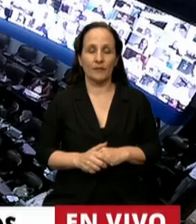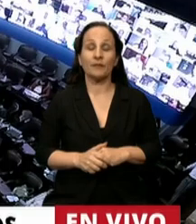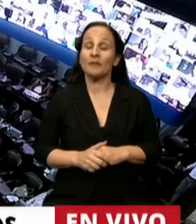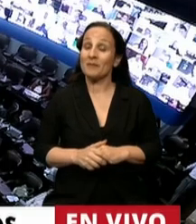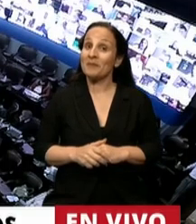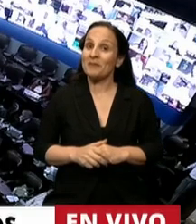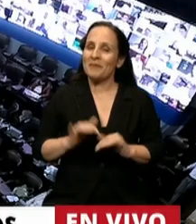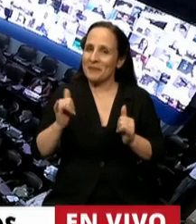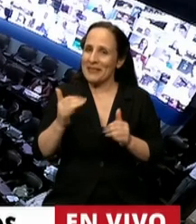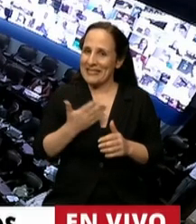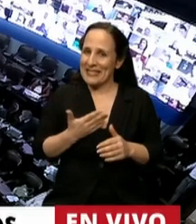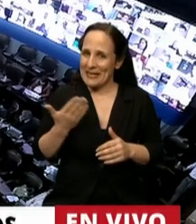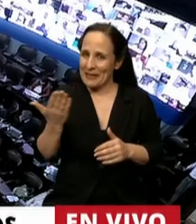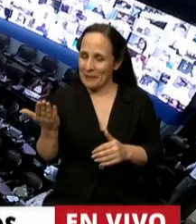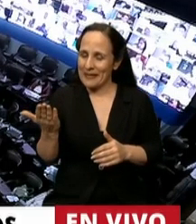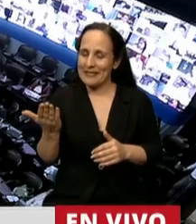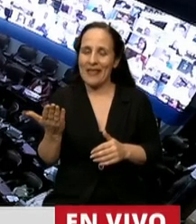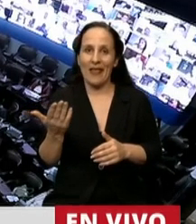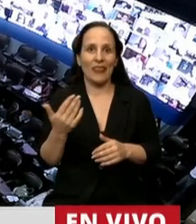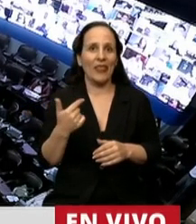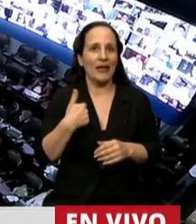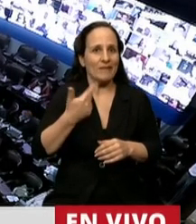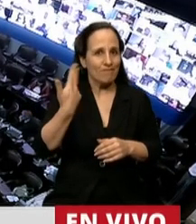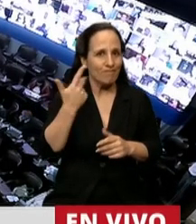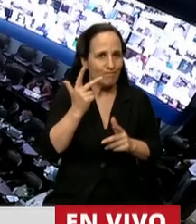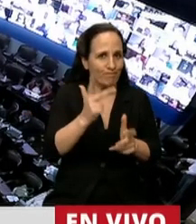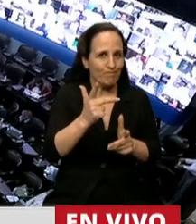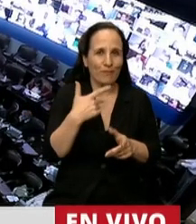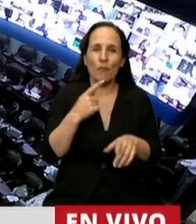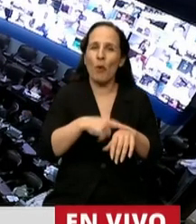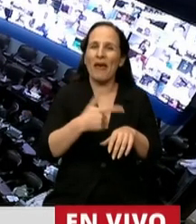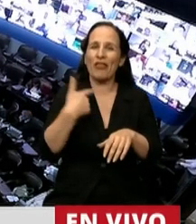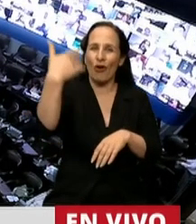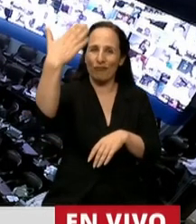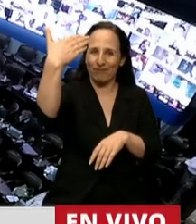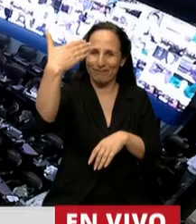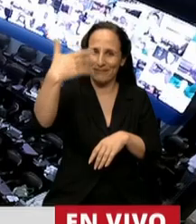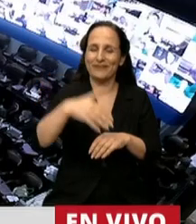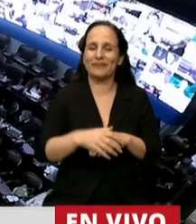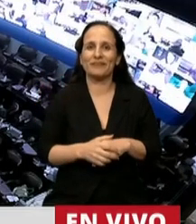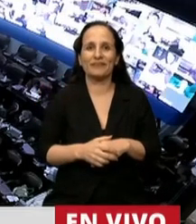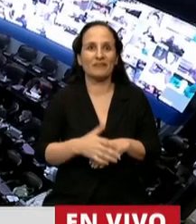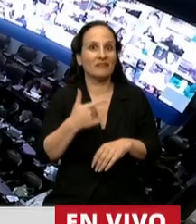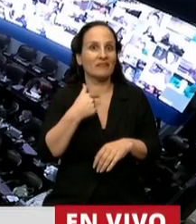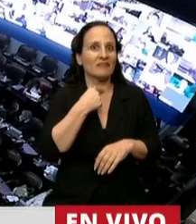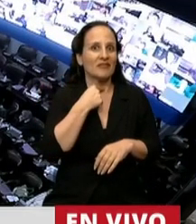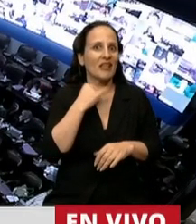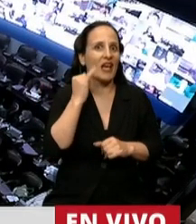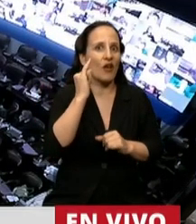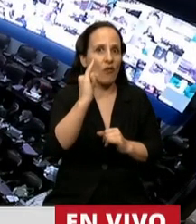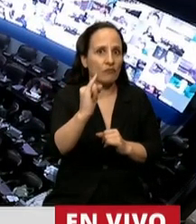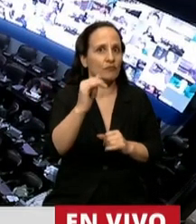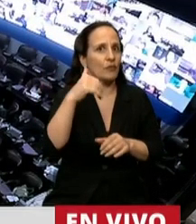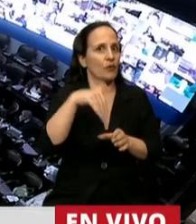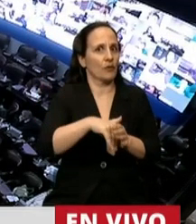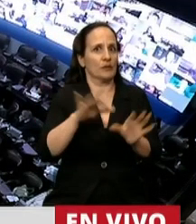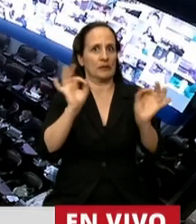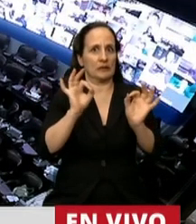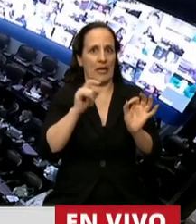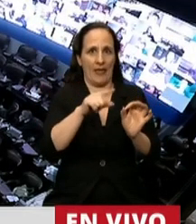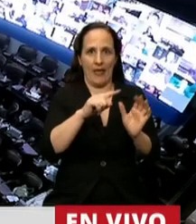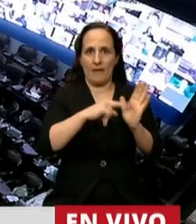Sí, presidente, como lo expresé en mi intervención, dejo constancia de mi abstención en este